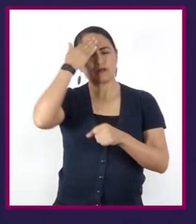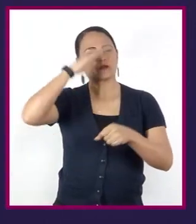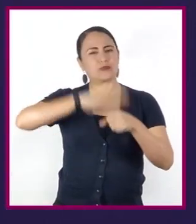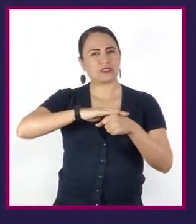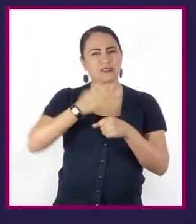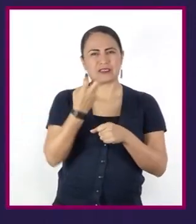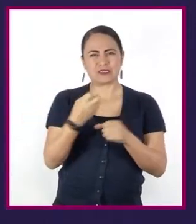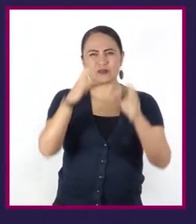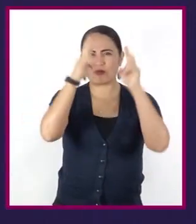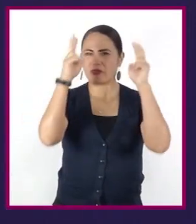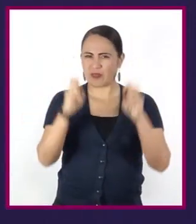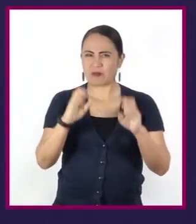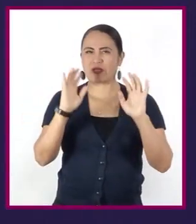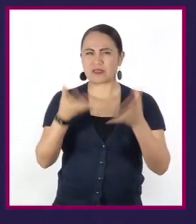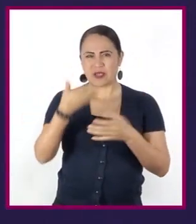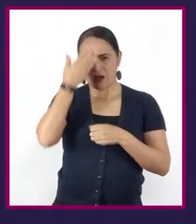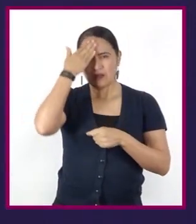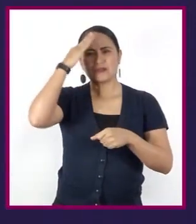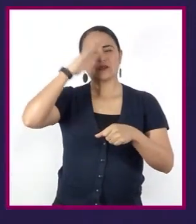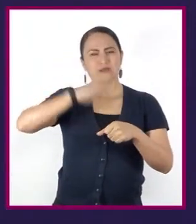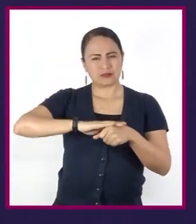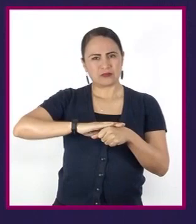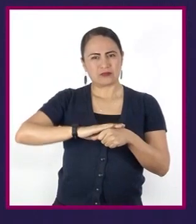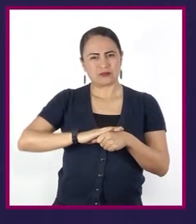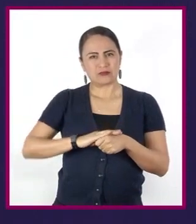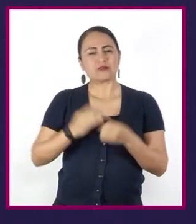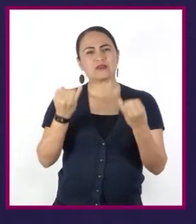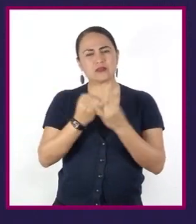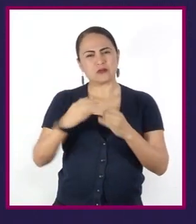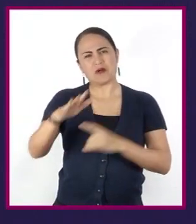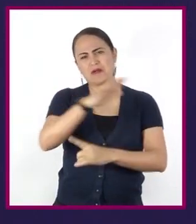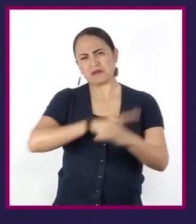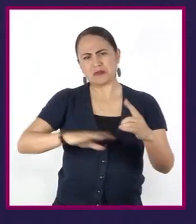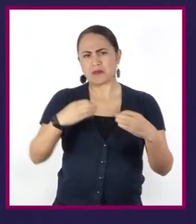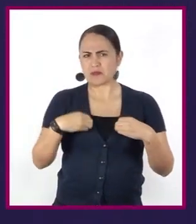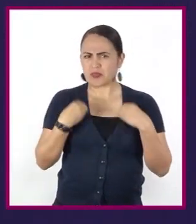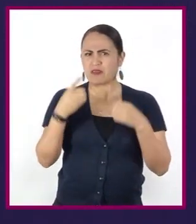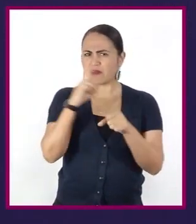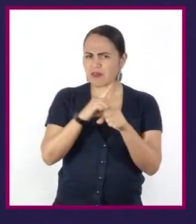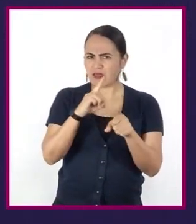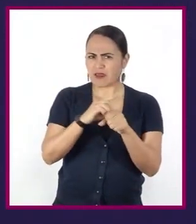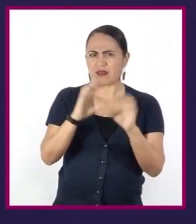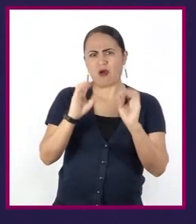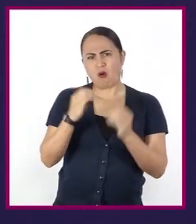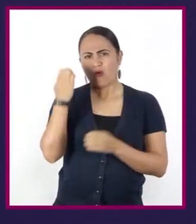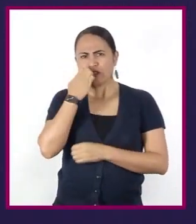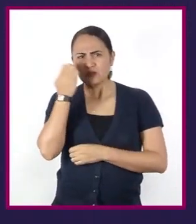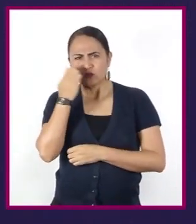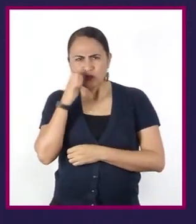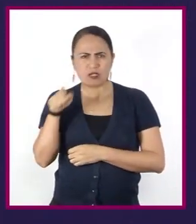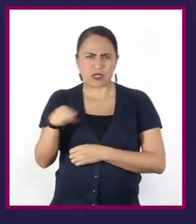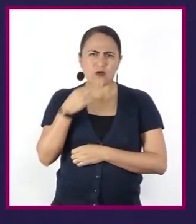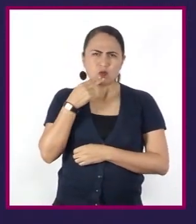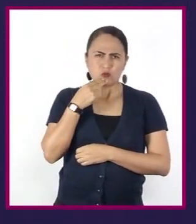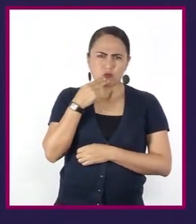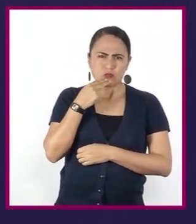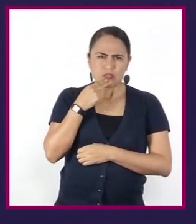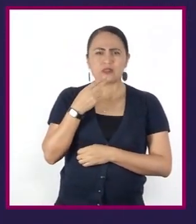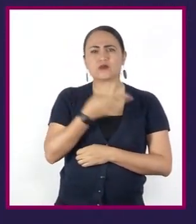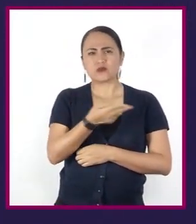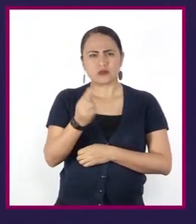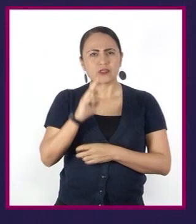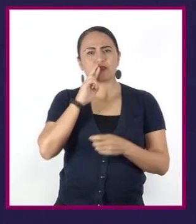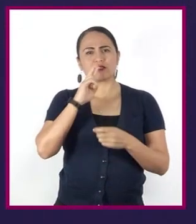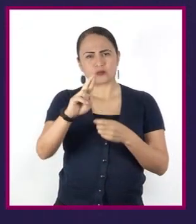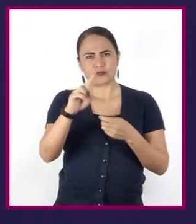aprendido sobre estos temas en su vida cotidiana y en el ámbito escolar. Y ya con esto muy presente, les invito a que